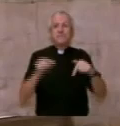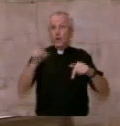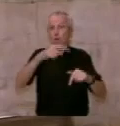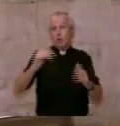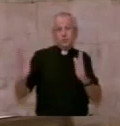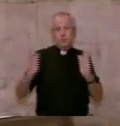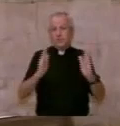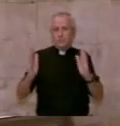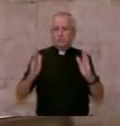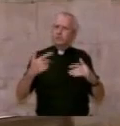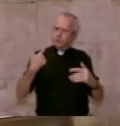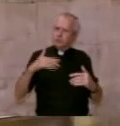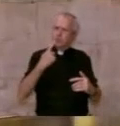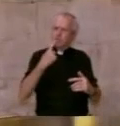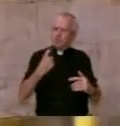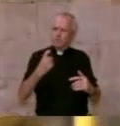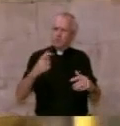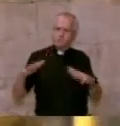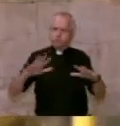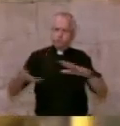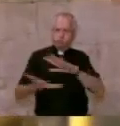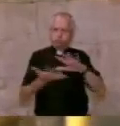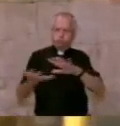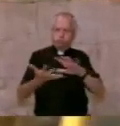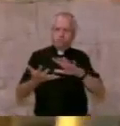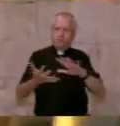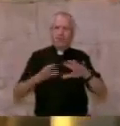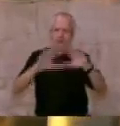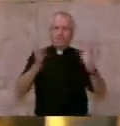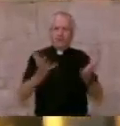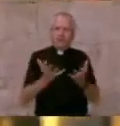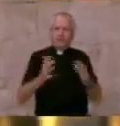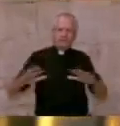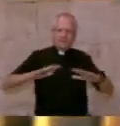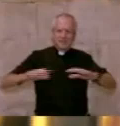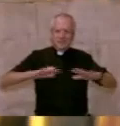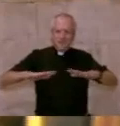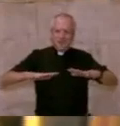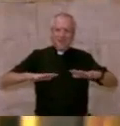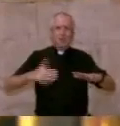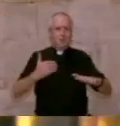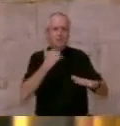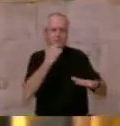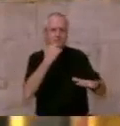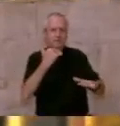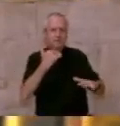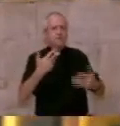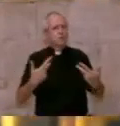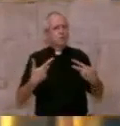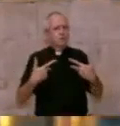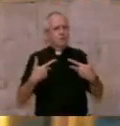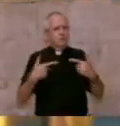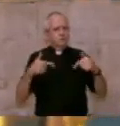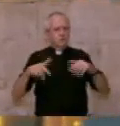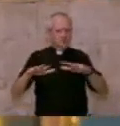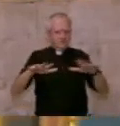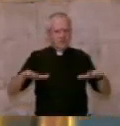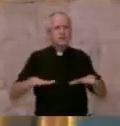Los tiempos son convulsos, cierto. El planeta se tambalea, como bien sabéis y lo sufrís en esta